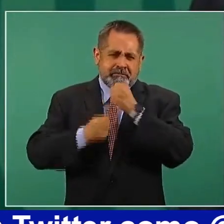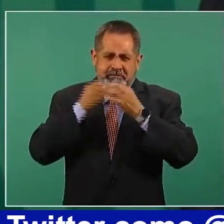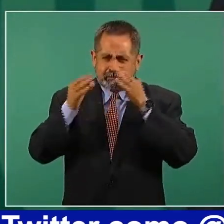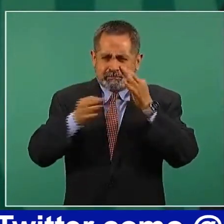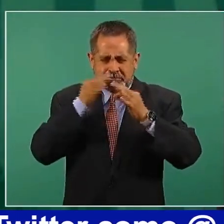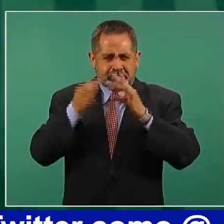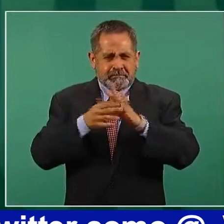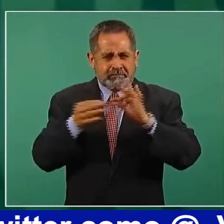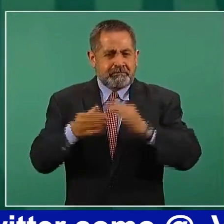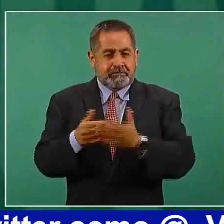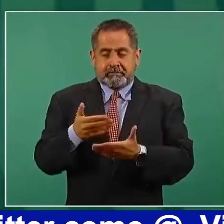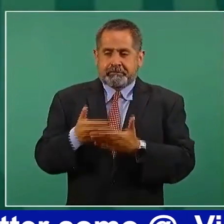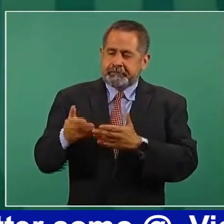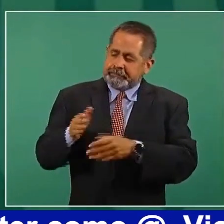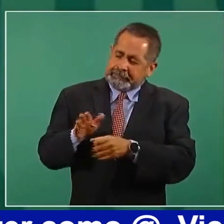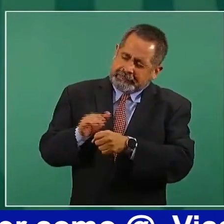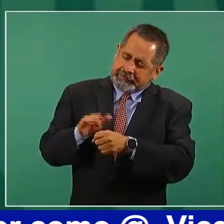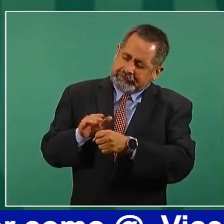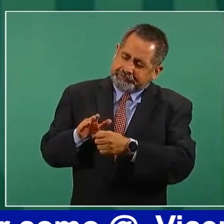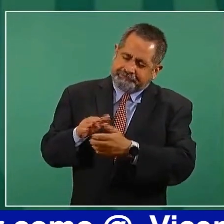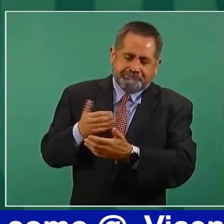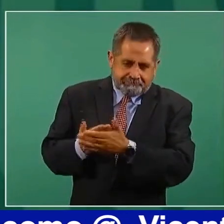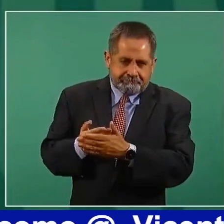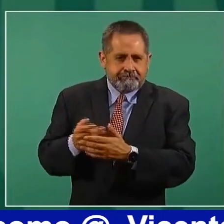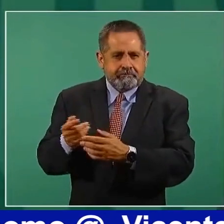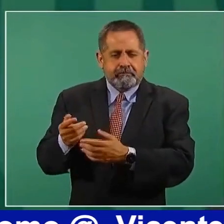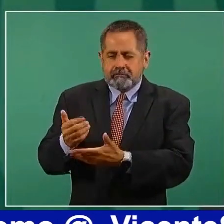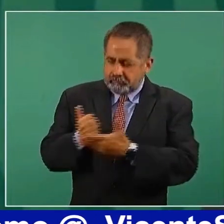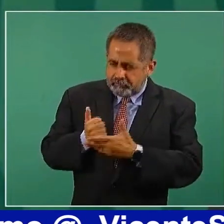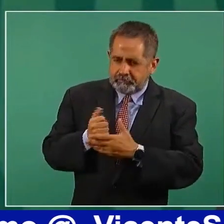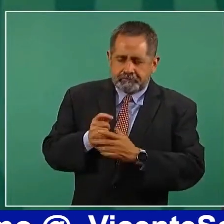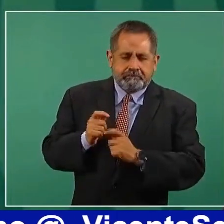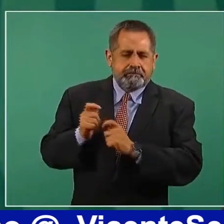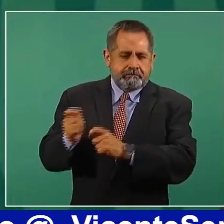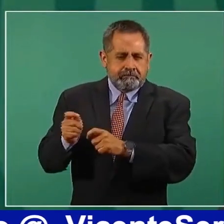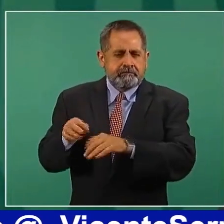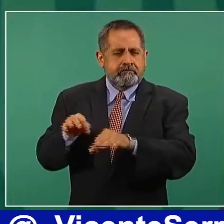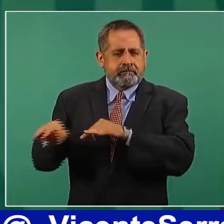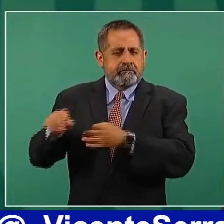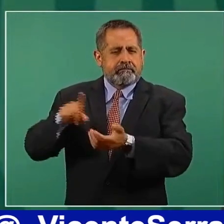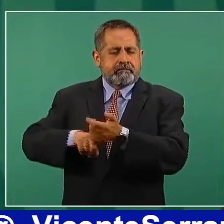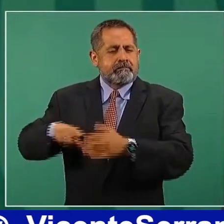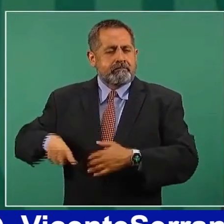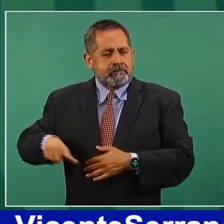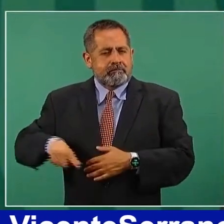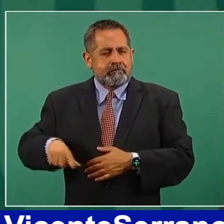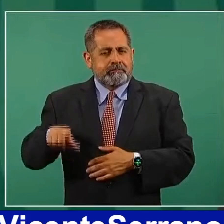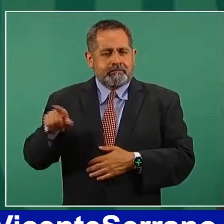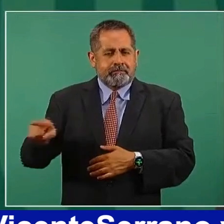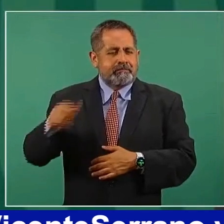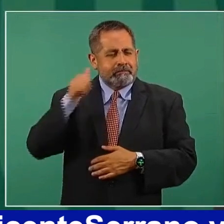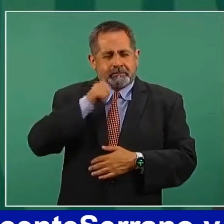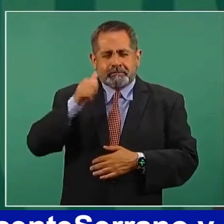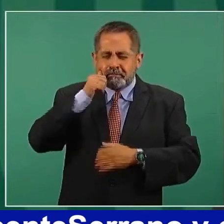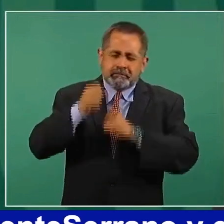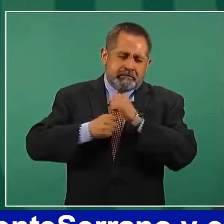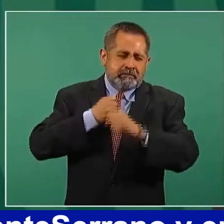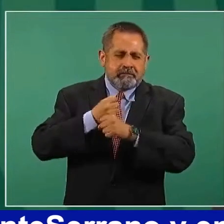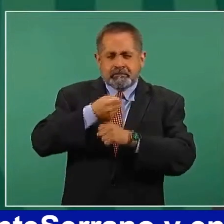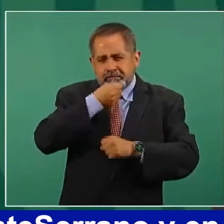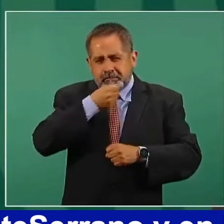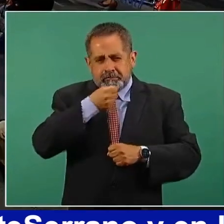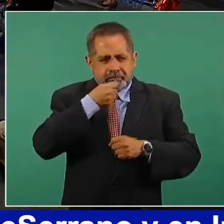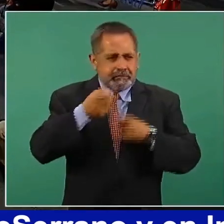que lo convencimos que nos ayudara como servidor público. Siempre ha sido periodista.